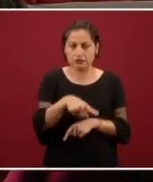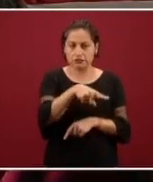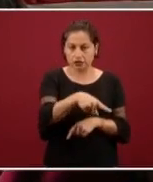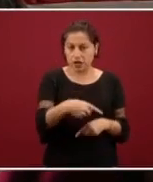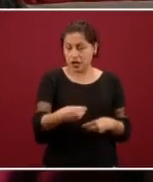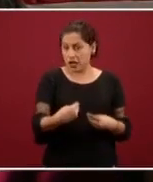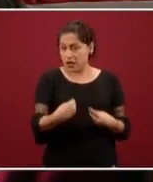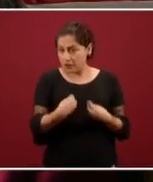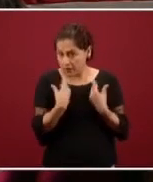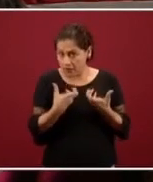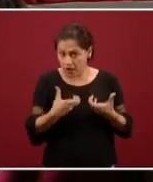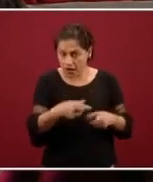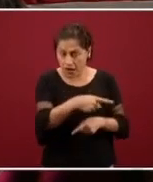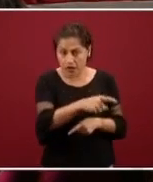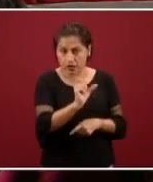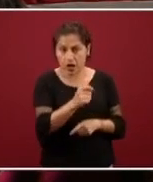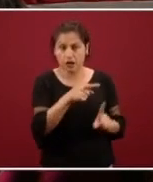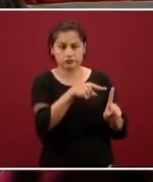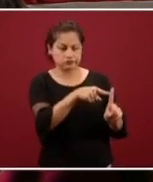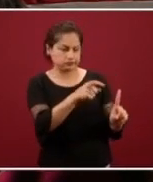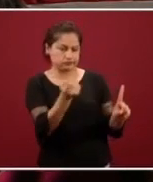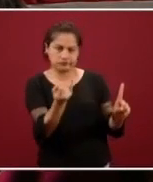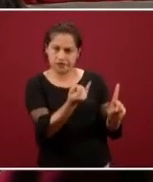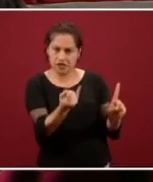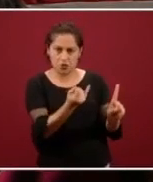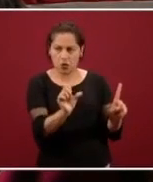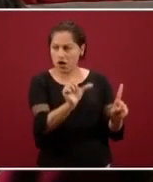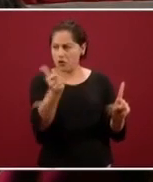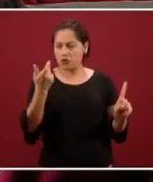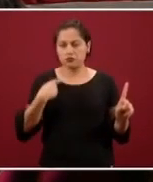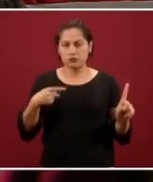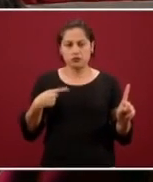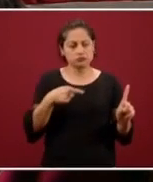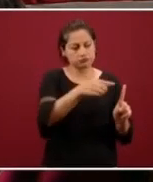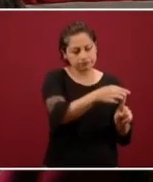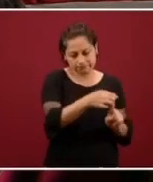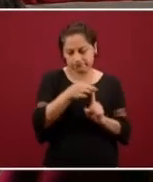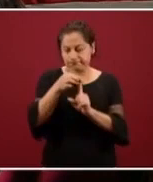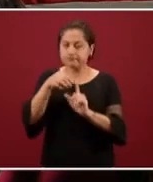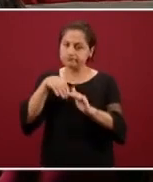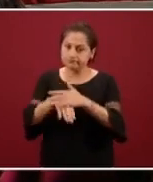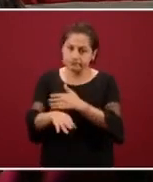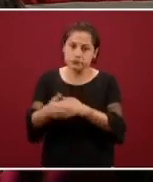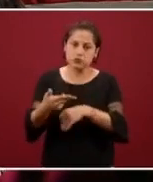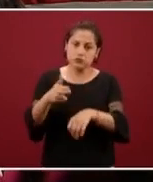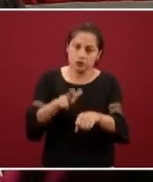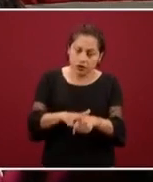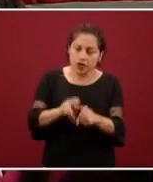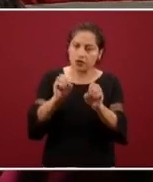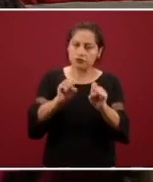lo requiera en los hospitales de los servicios de salud de los estados.